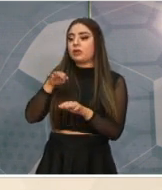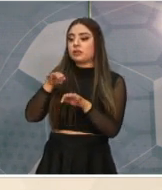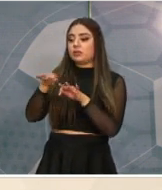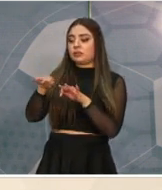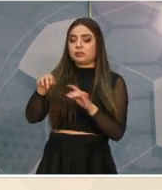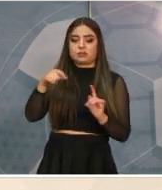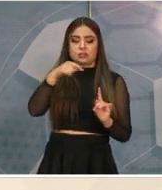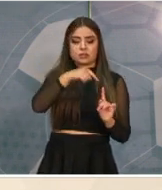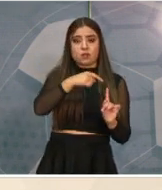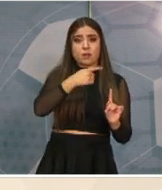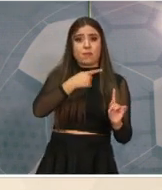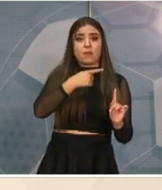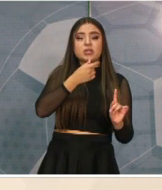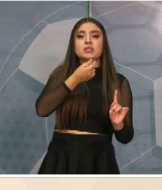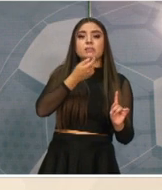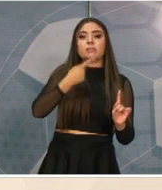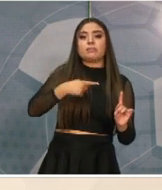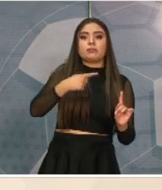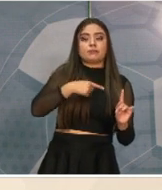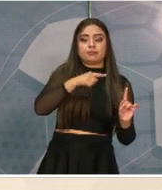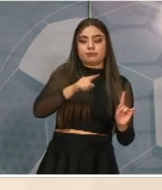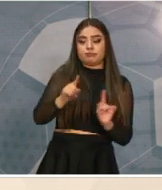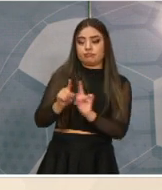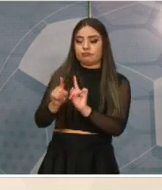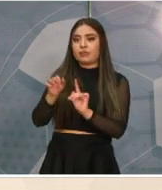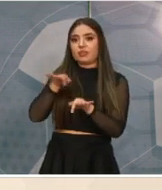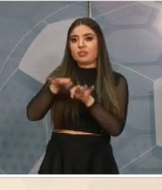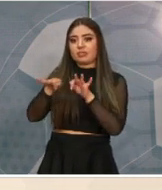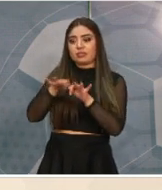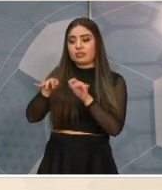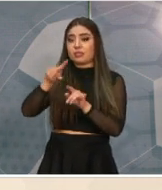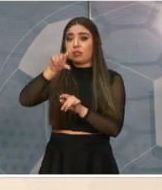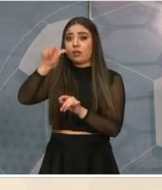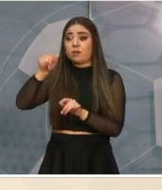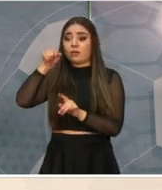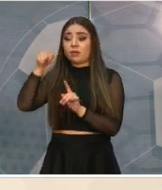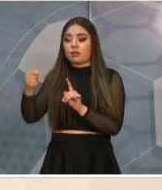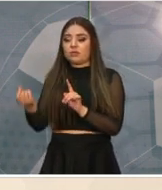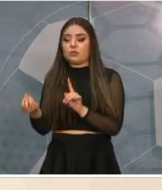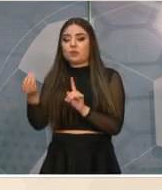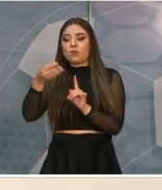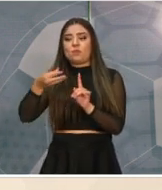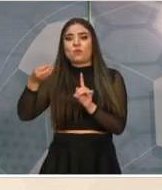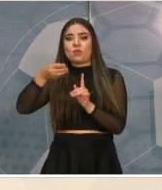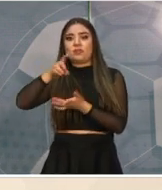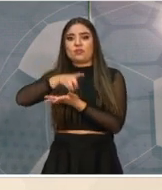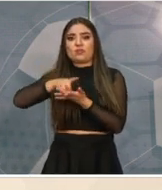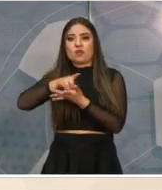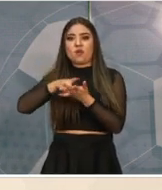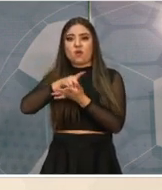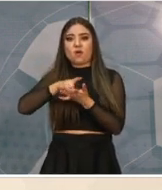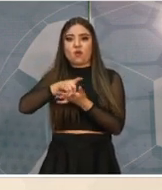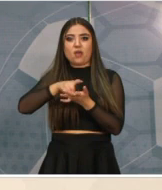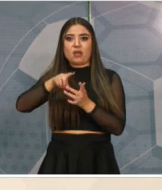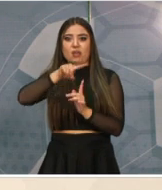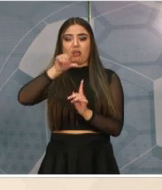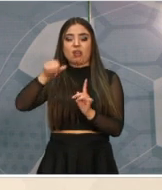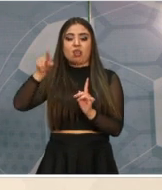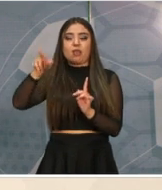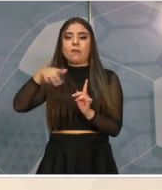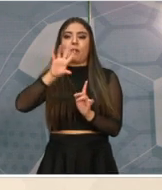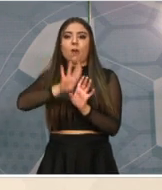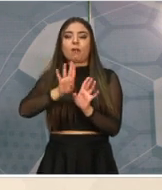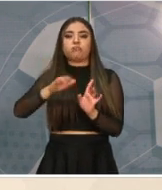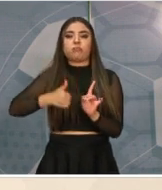presunto responsable lo drogo para cometer el ultraje el pasado mes de octubre el sacerdote permanece